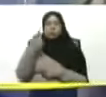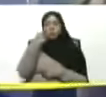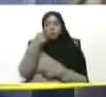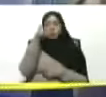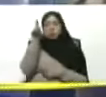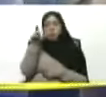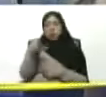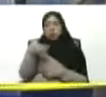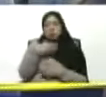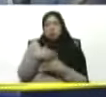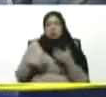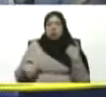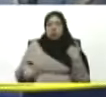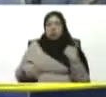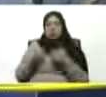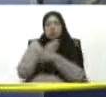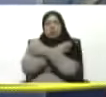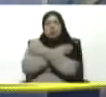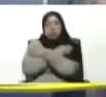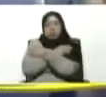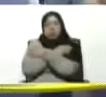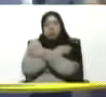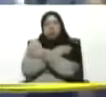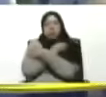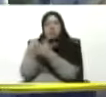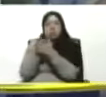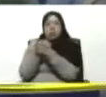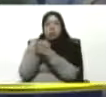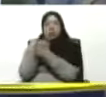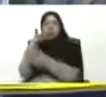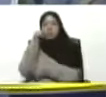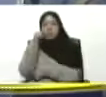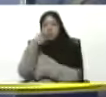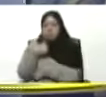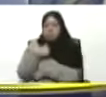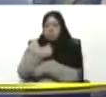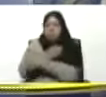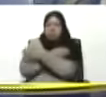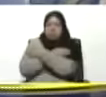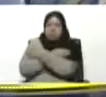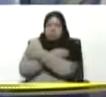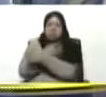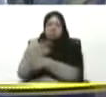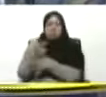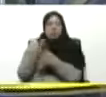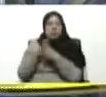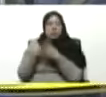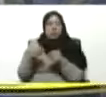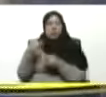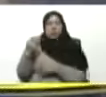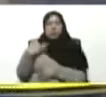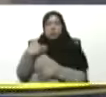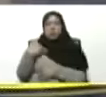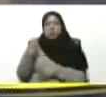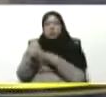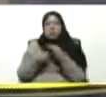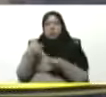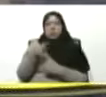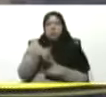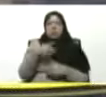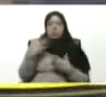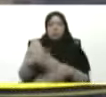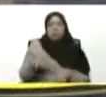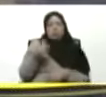siempre de Alí eran sus abrazos. Porque él te abrazaba, te cubría por completo y te abrazaba y te decía, ¿cómo está la vaina,